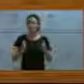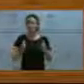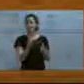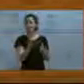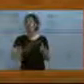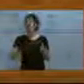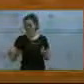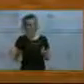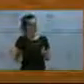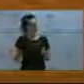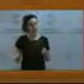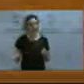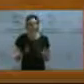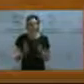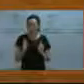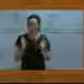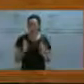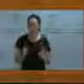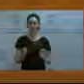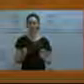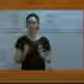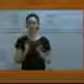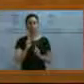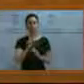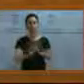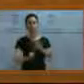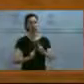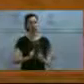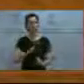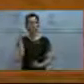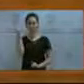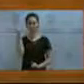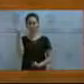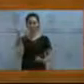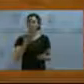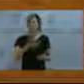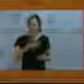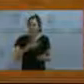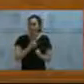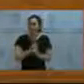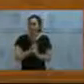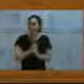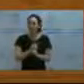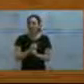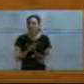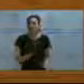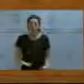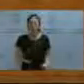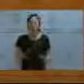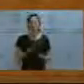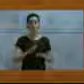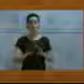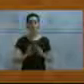ello debe constituir nuestra mayor preocupación. Esta tarea implica, sin duda, garantizar